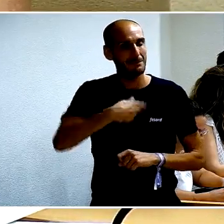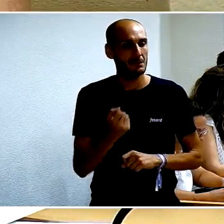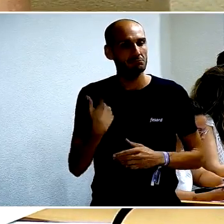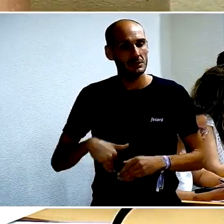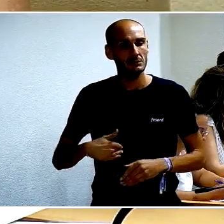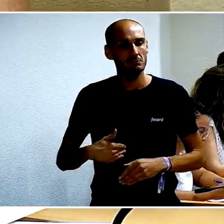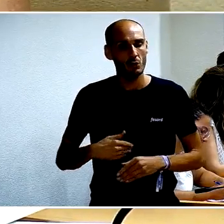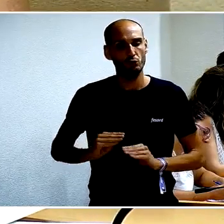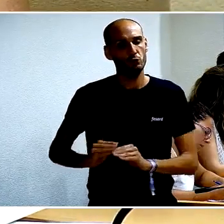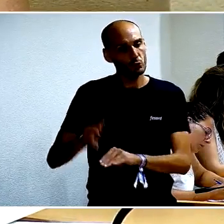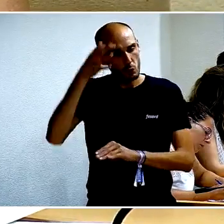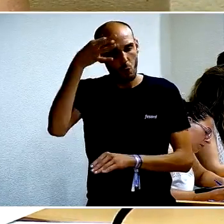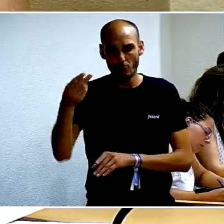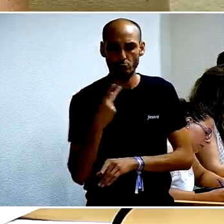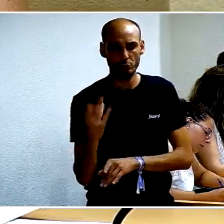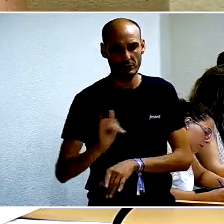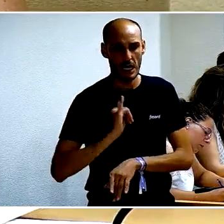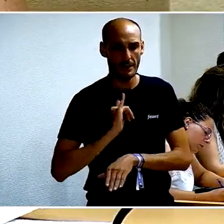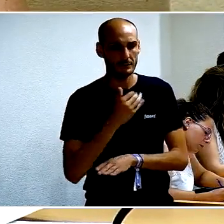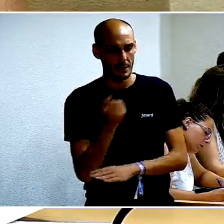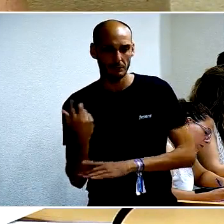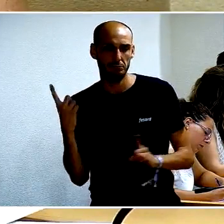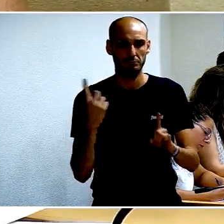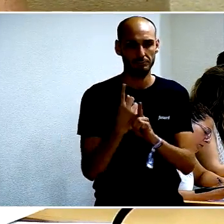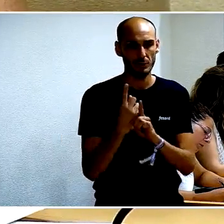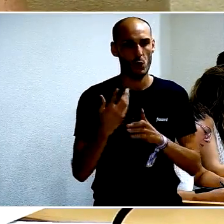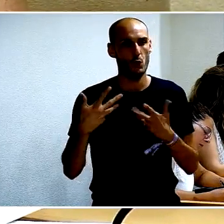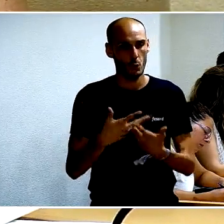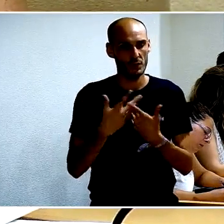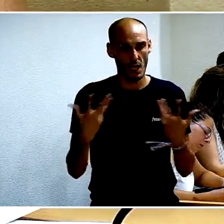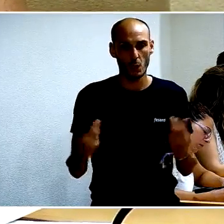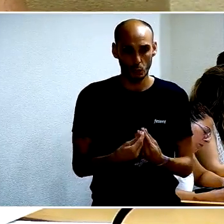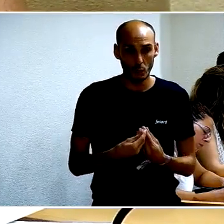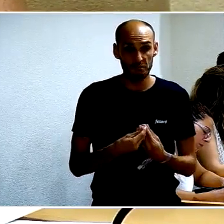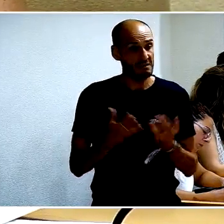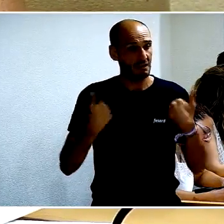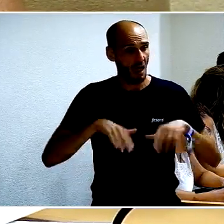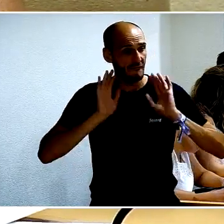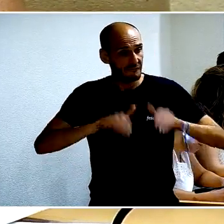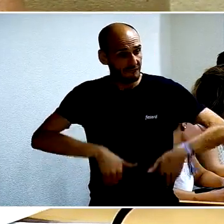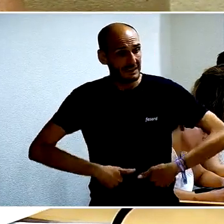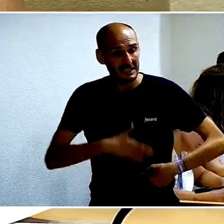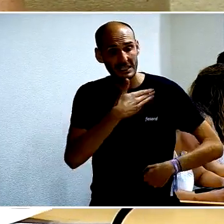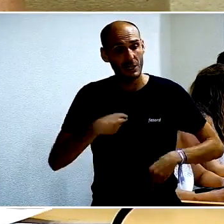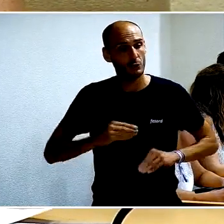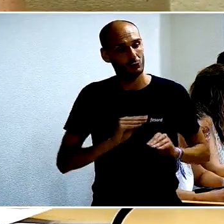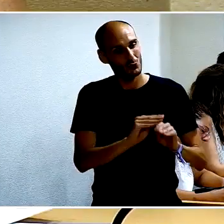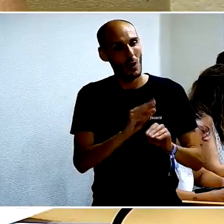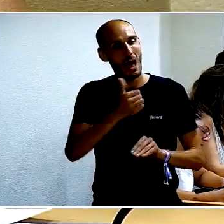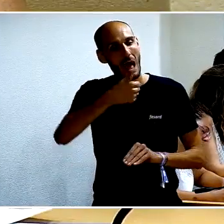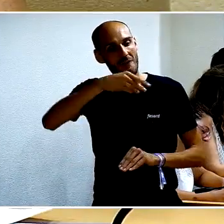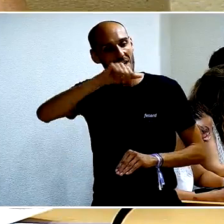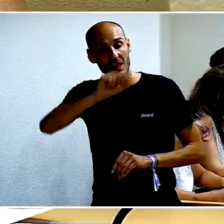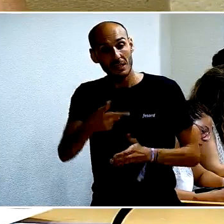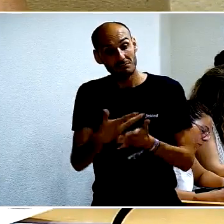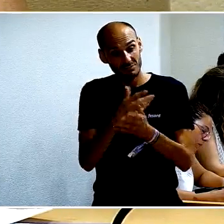hace el pueblo saharaui. Y ahora sí, para acabar, quiero acabar con unas palabras de Abidin, con toda su sabiduría, que nos